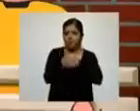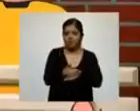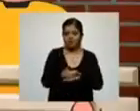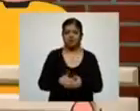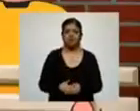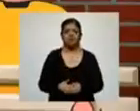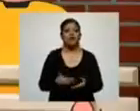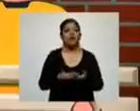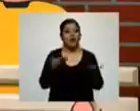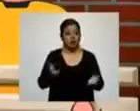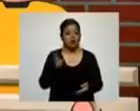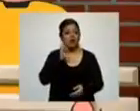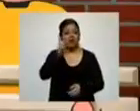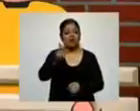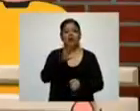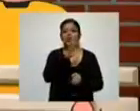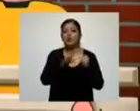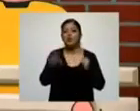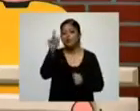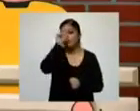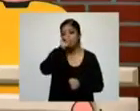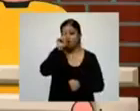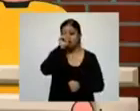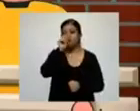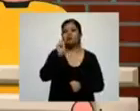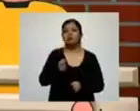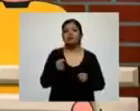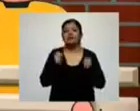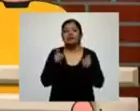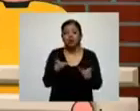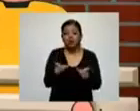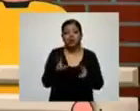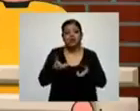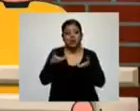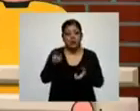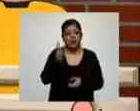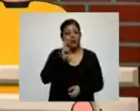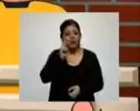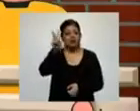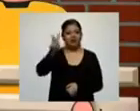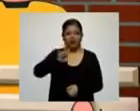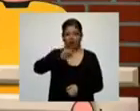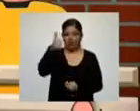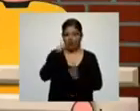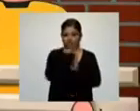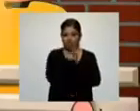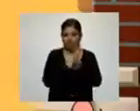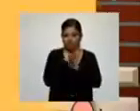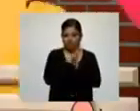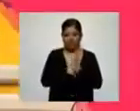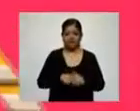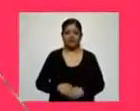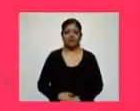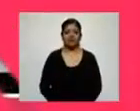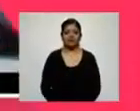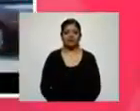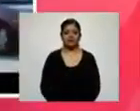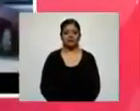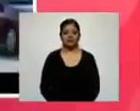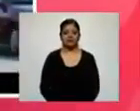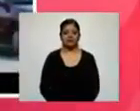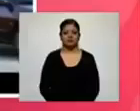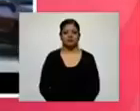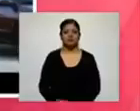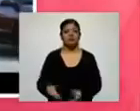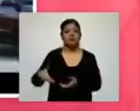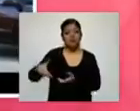Vamos a ver los últimos consejos de seguridad en la calle. Acompáñame a verlo en el siguiente video. La calle